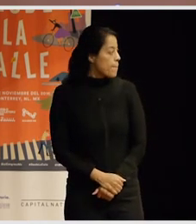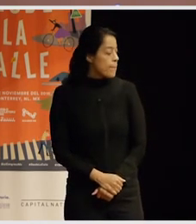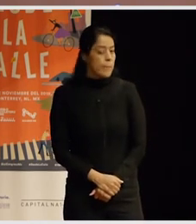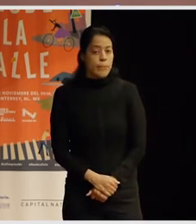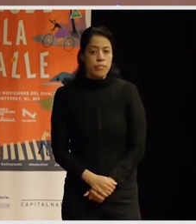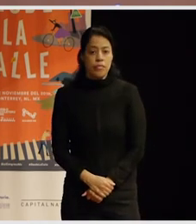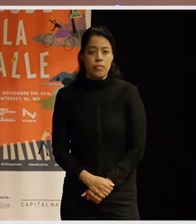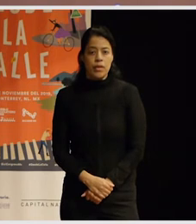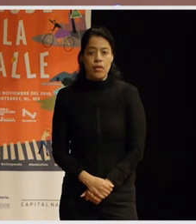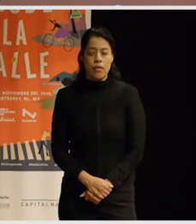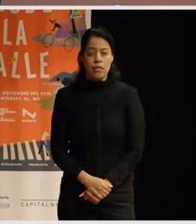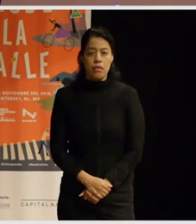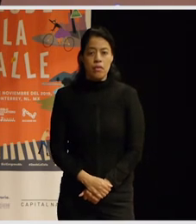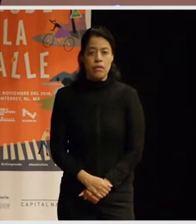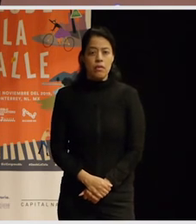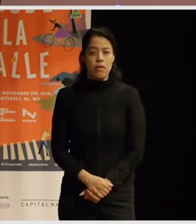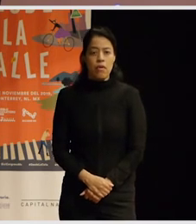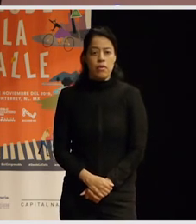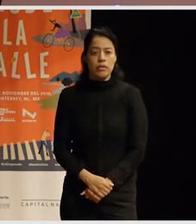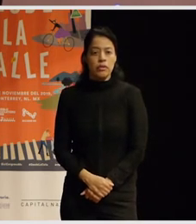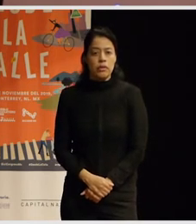muy bien tenemos alguna otra pregunta